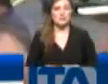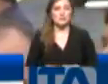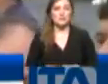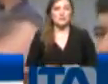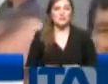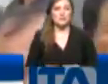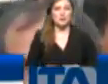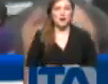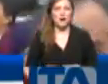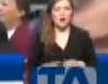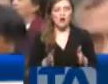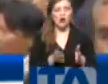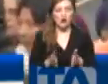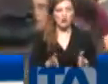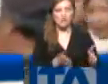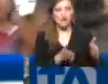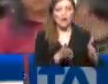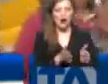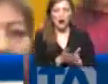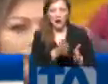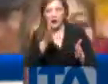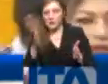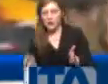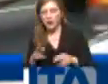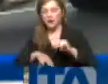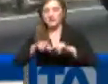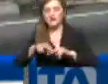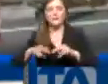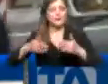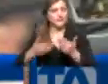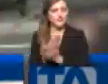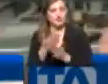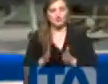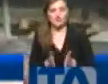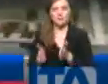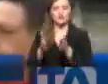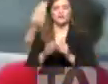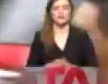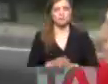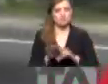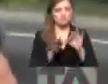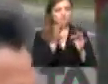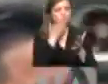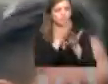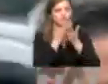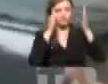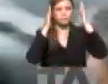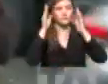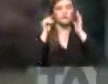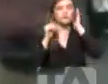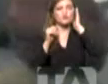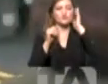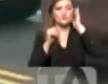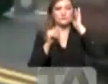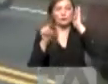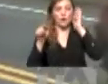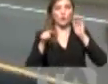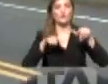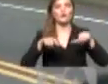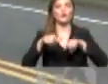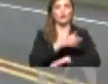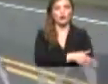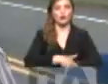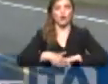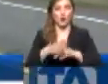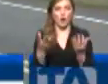haga una vía alterna junto a la misma obra. Perfecto, muchísimas gracias. Y escuchamos, por esta calle, como vemos,